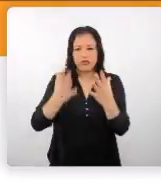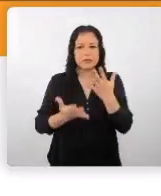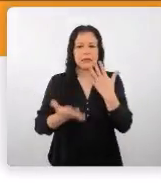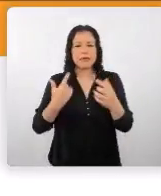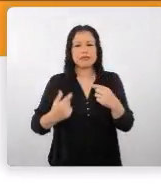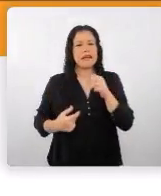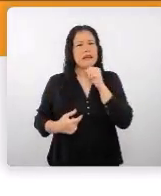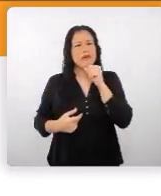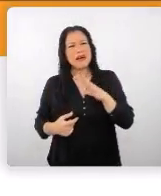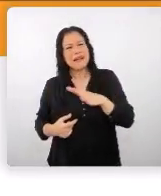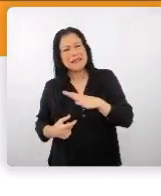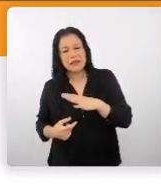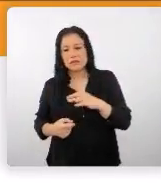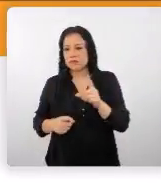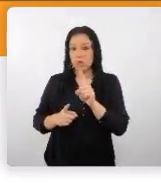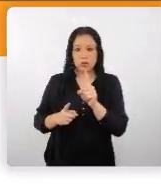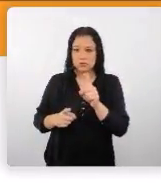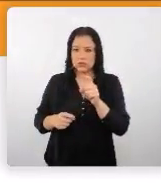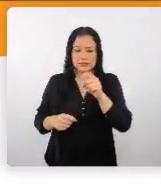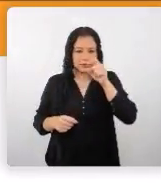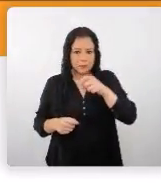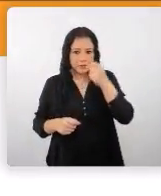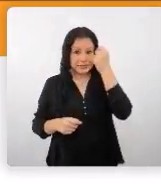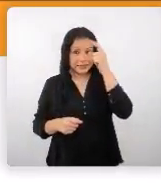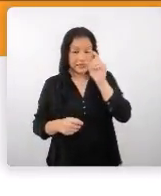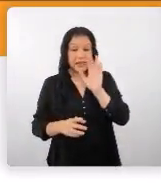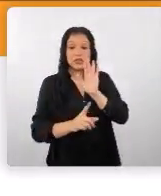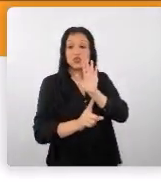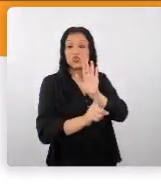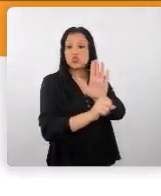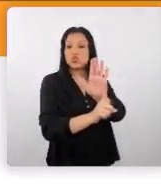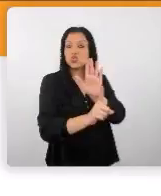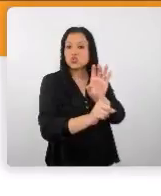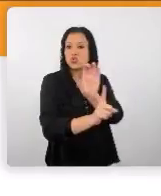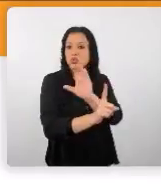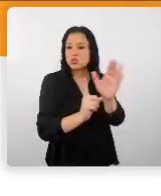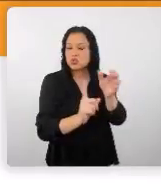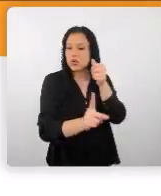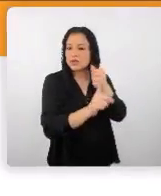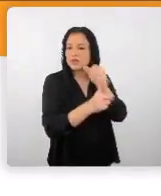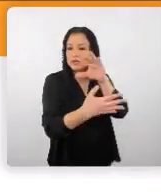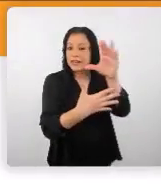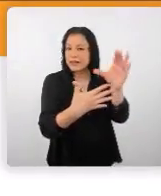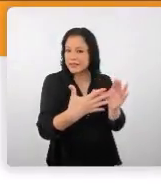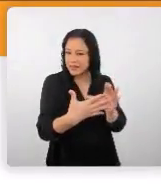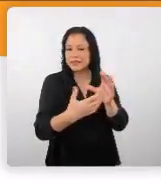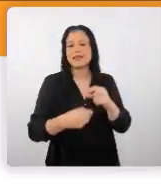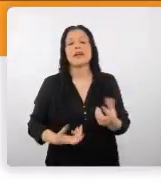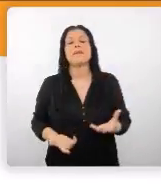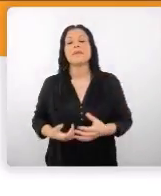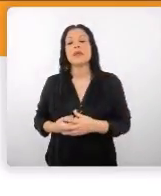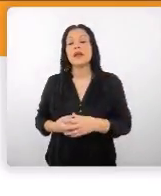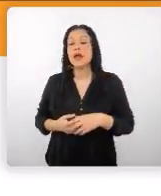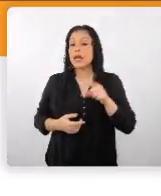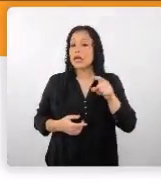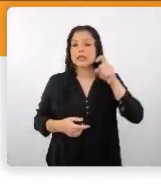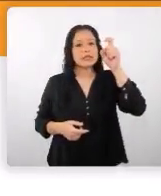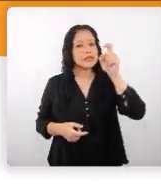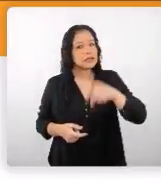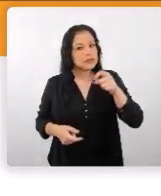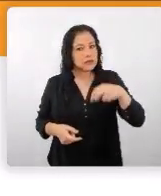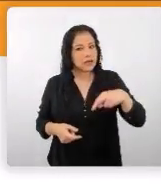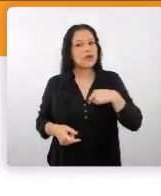directamente, pero hay que entender que esa es la idiosincrasia de los alemanes y que es